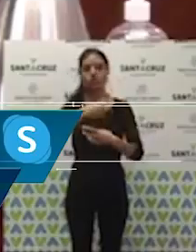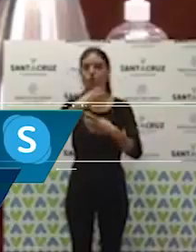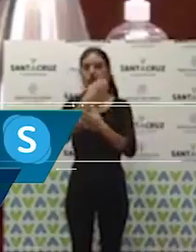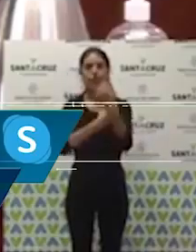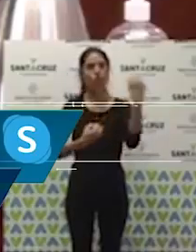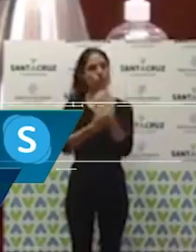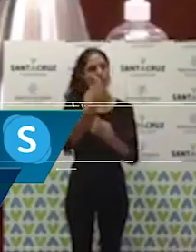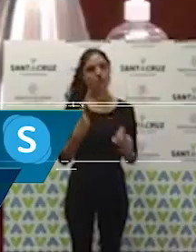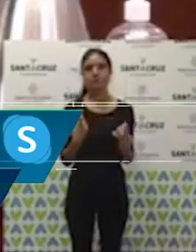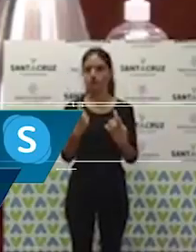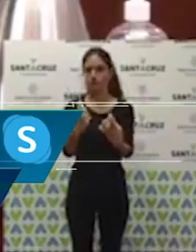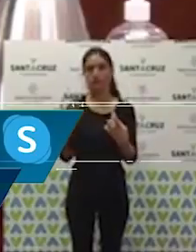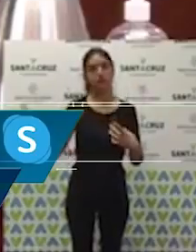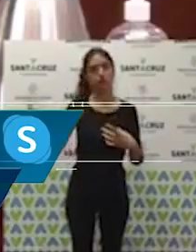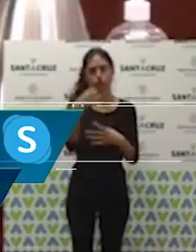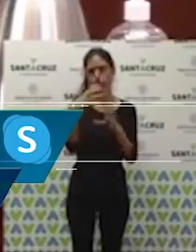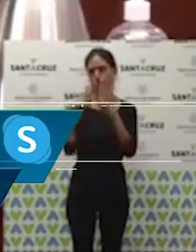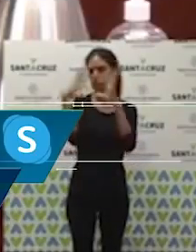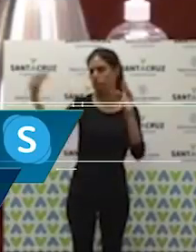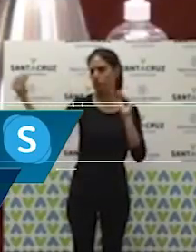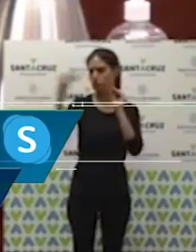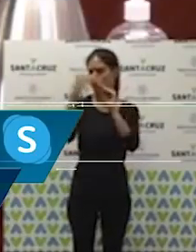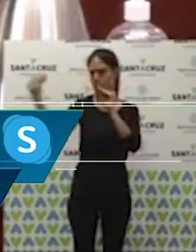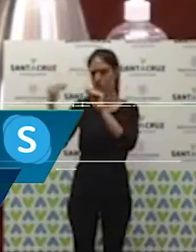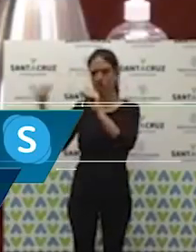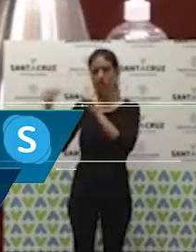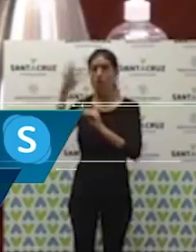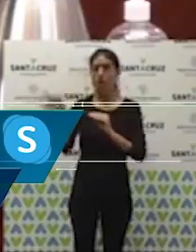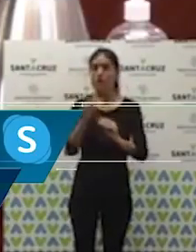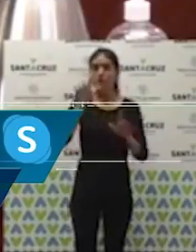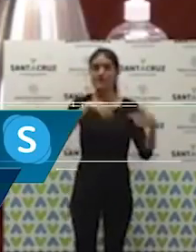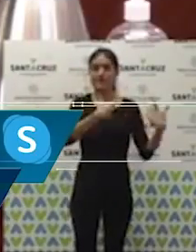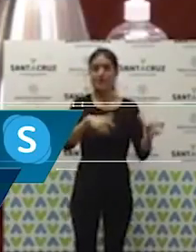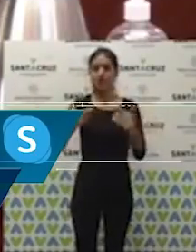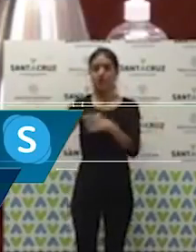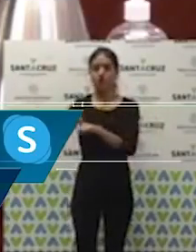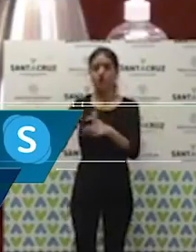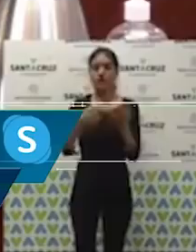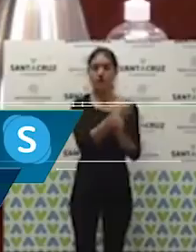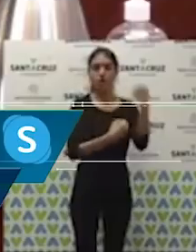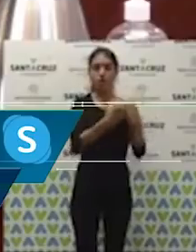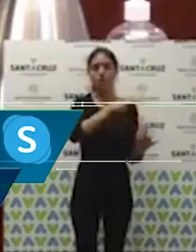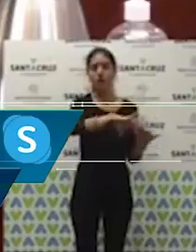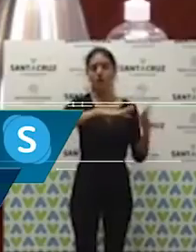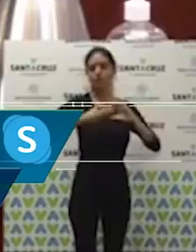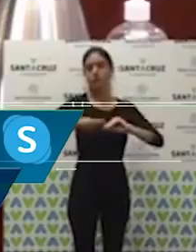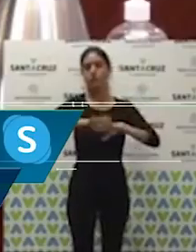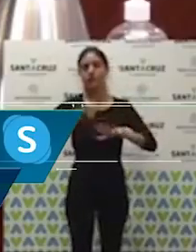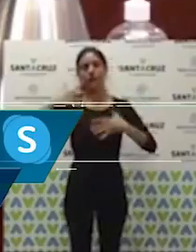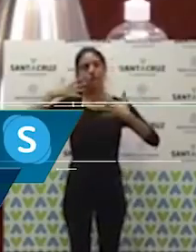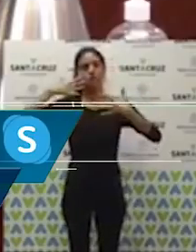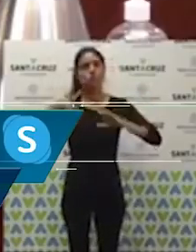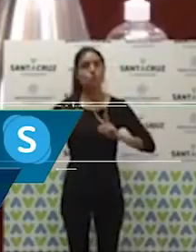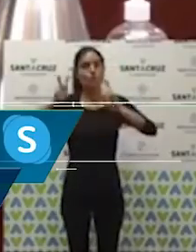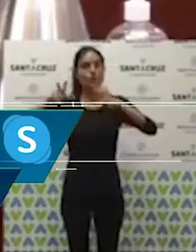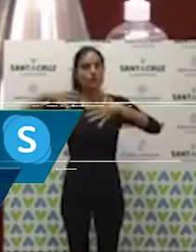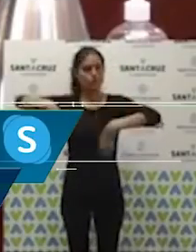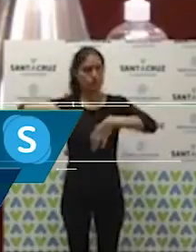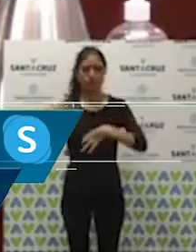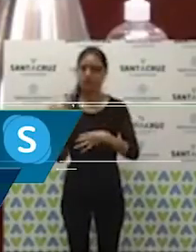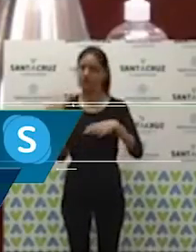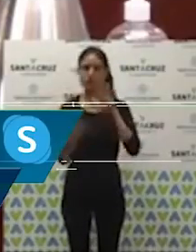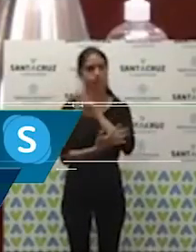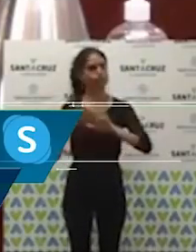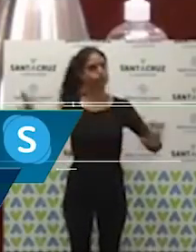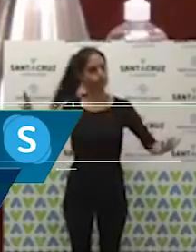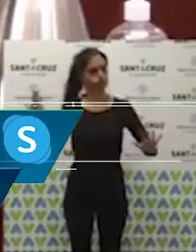antes para aplicar lo que dice la ley electoral en el artículo 197. Tenía que duplicar más números. Ciudadanos,